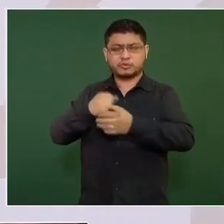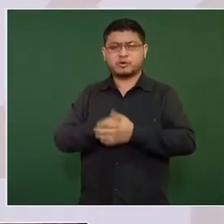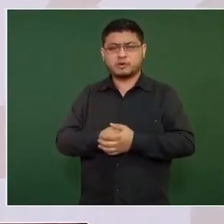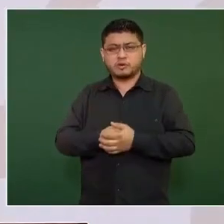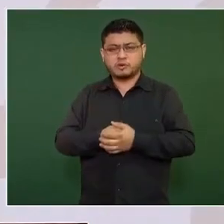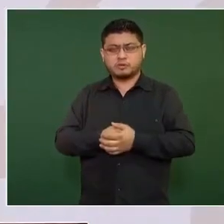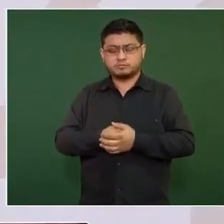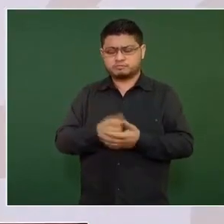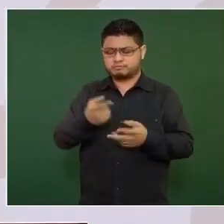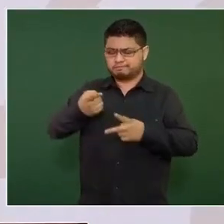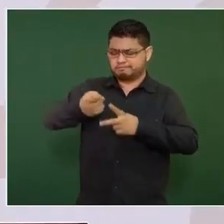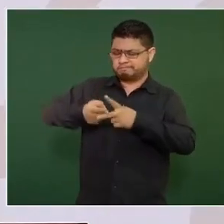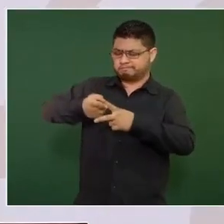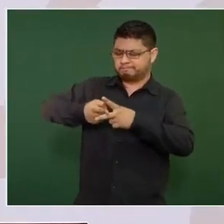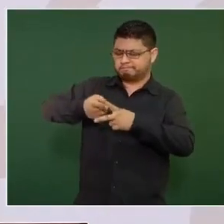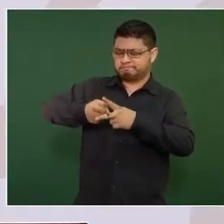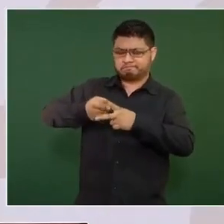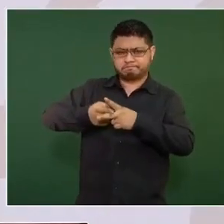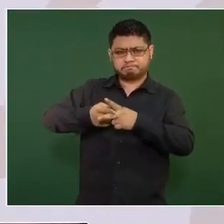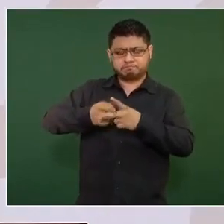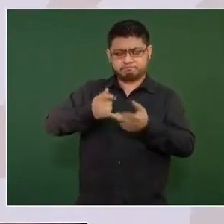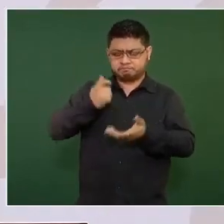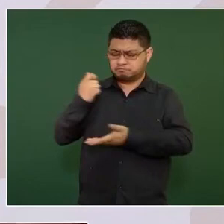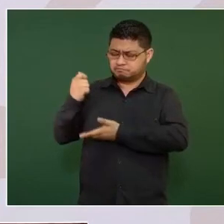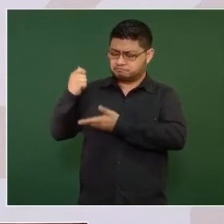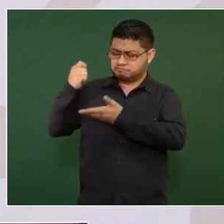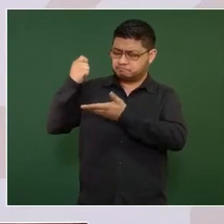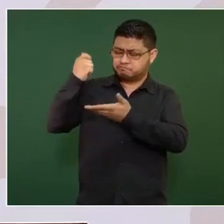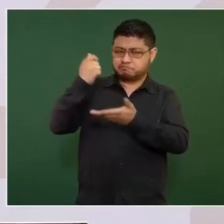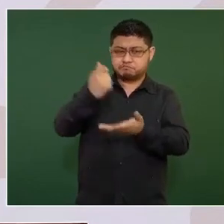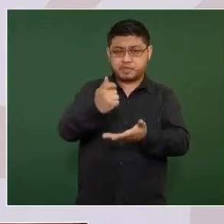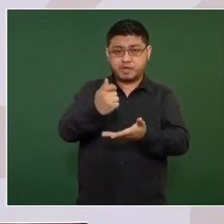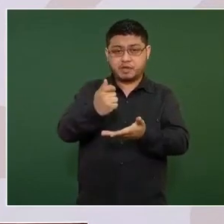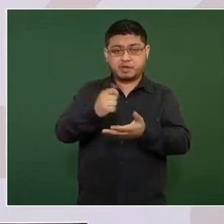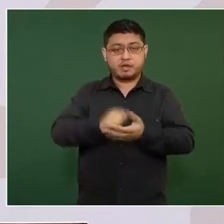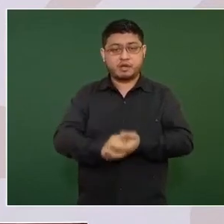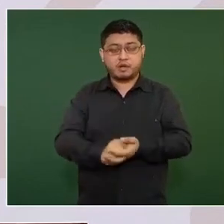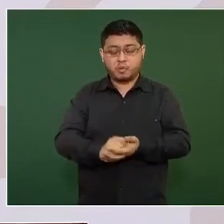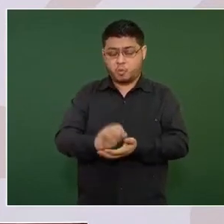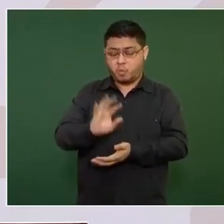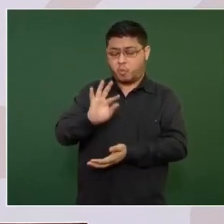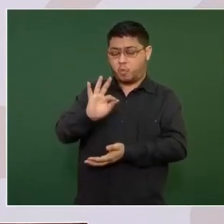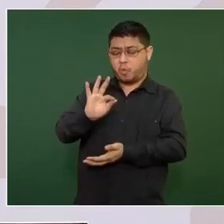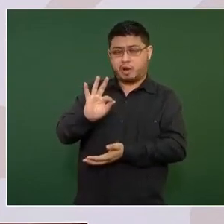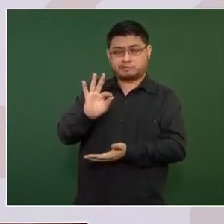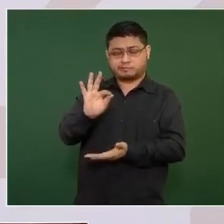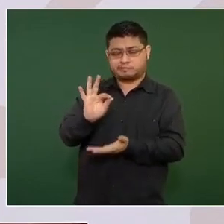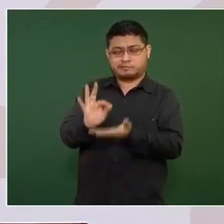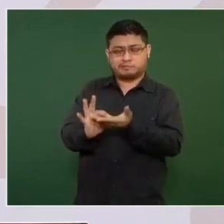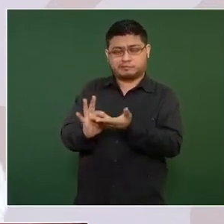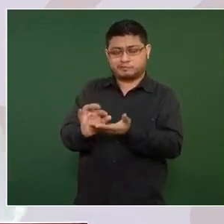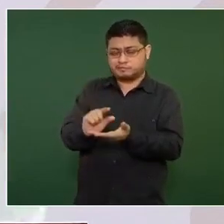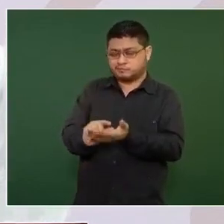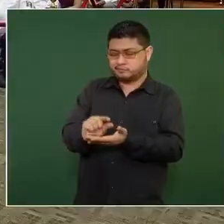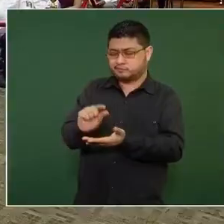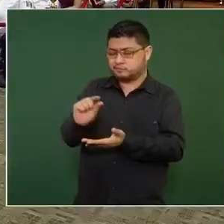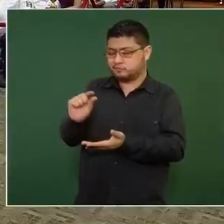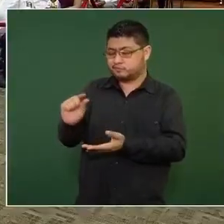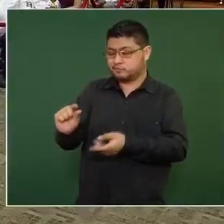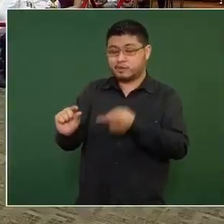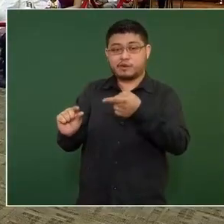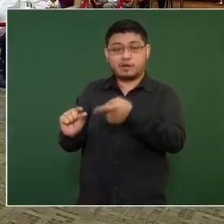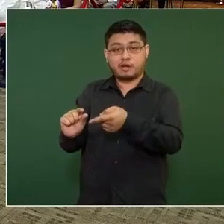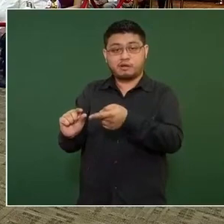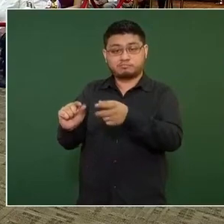cada peso del presupuesto nacional, 40 centavos se obtenían por la